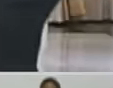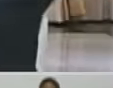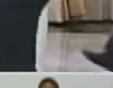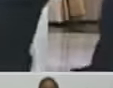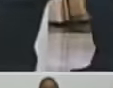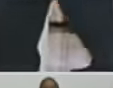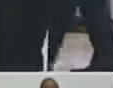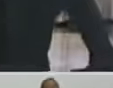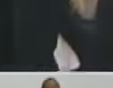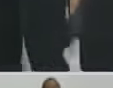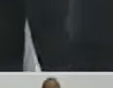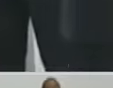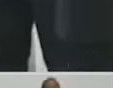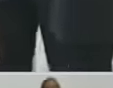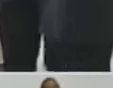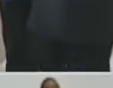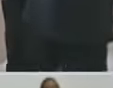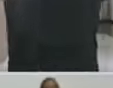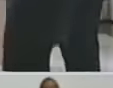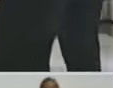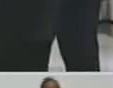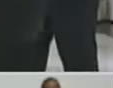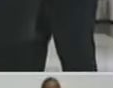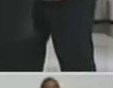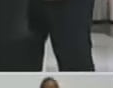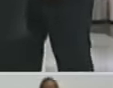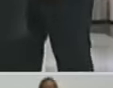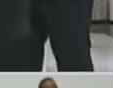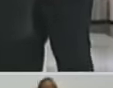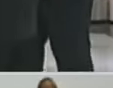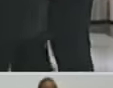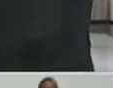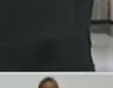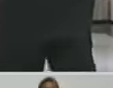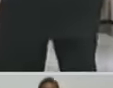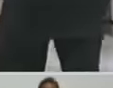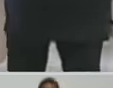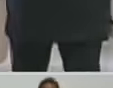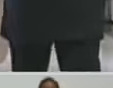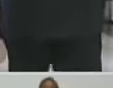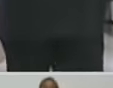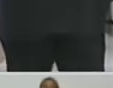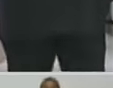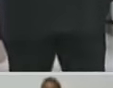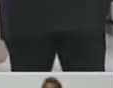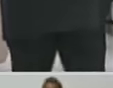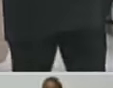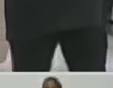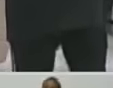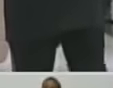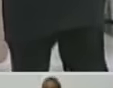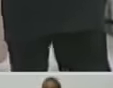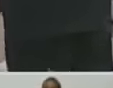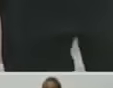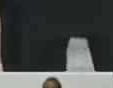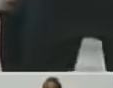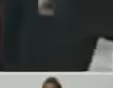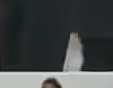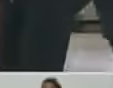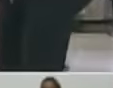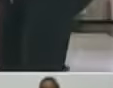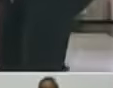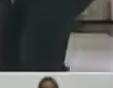gas en Trinidad y Tobago a los fines de garantizar el ejercicio de la soberanía de Venezuela sobre sus